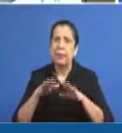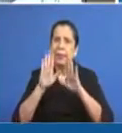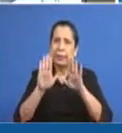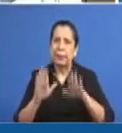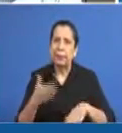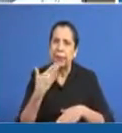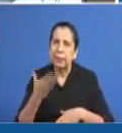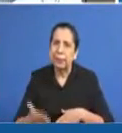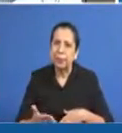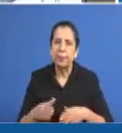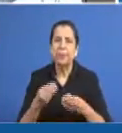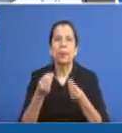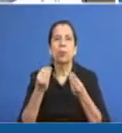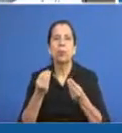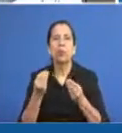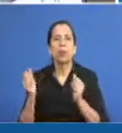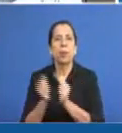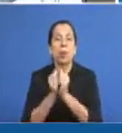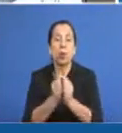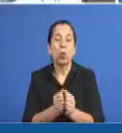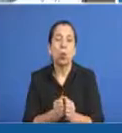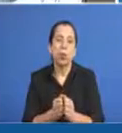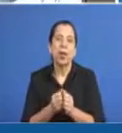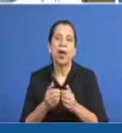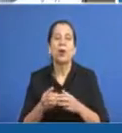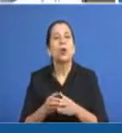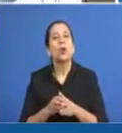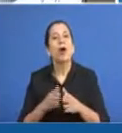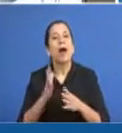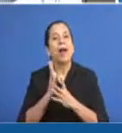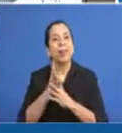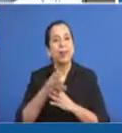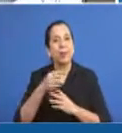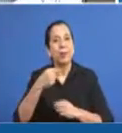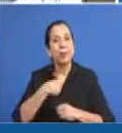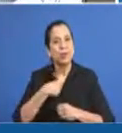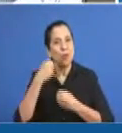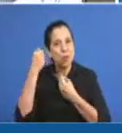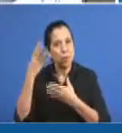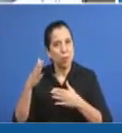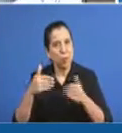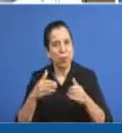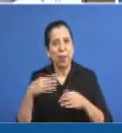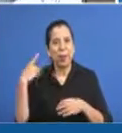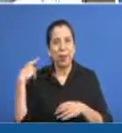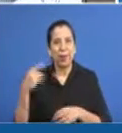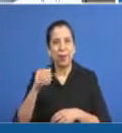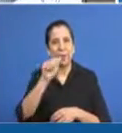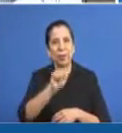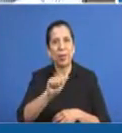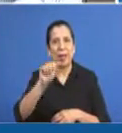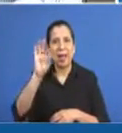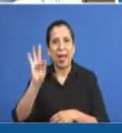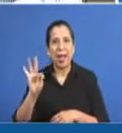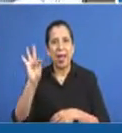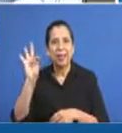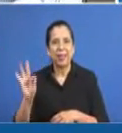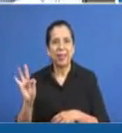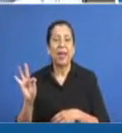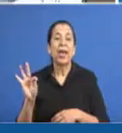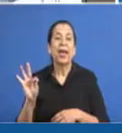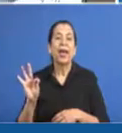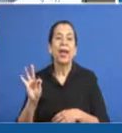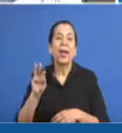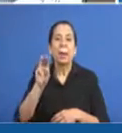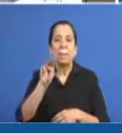Muchas gracias por acompañarnos a través de Yo Me Informo PMA, el director de la Autoridad del Tránsito y Transporte Terrestre, Miguel Martínez, quien